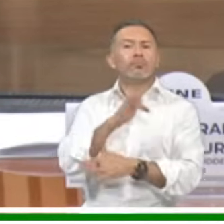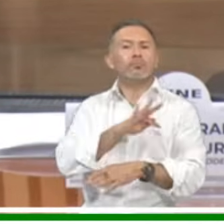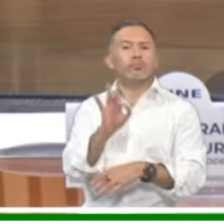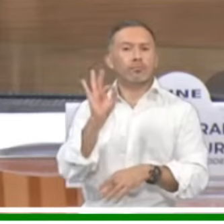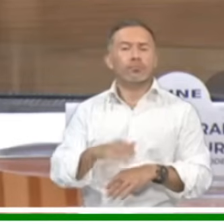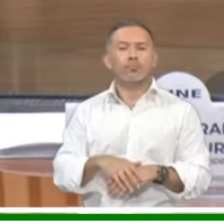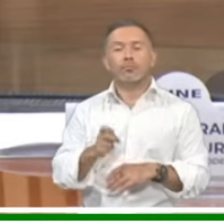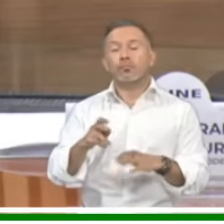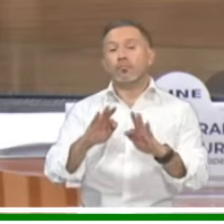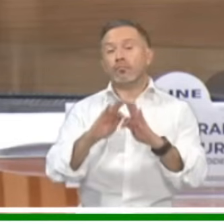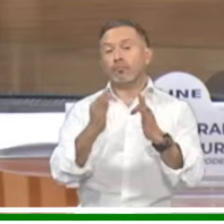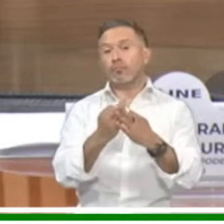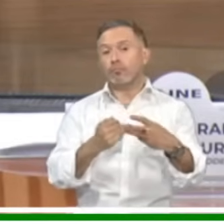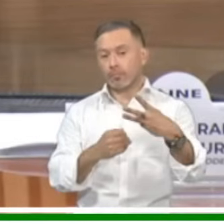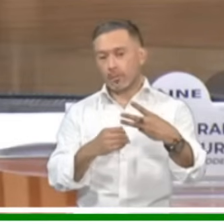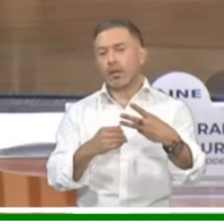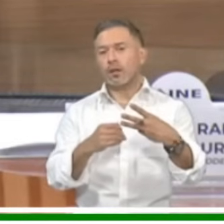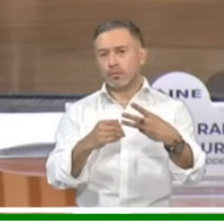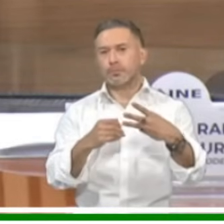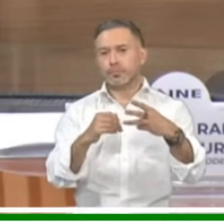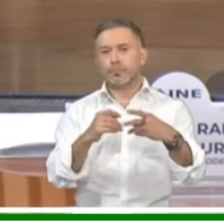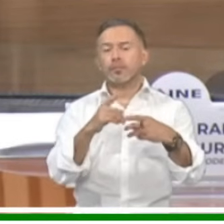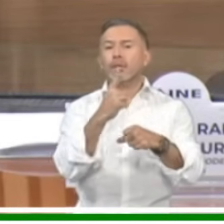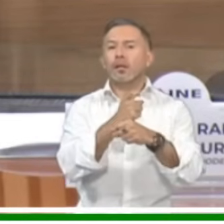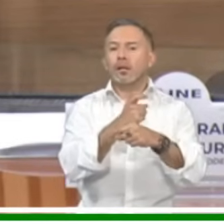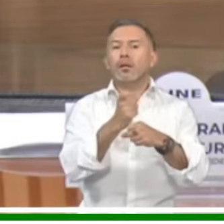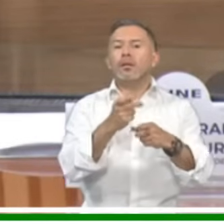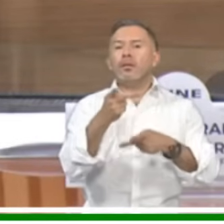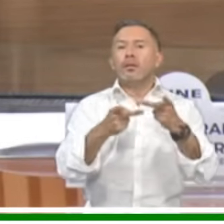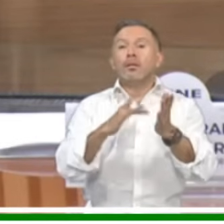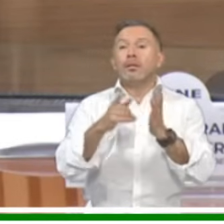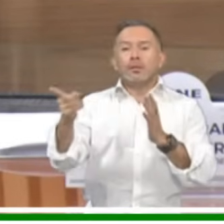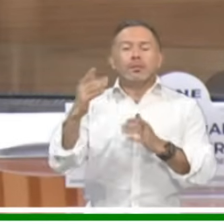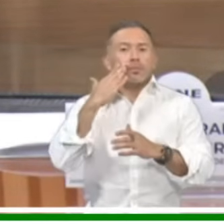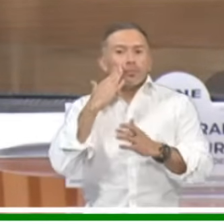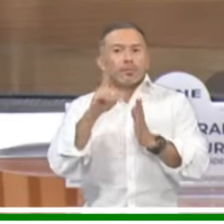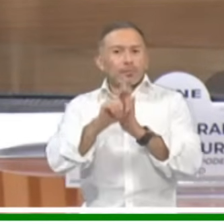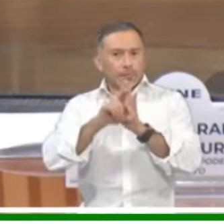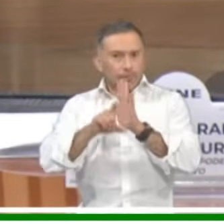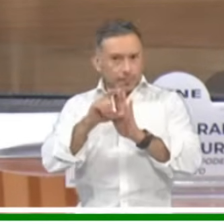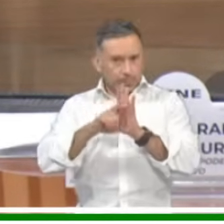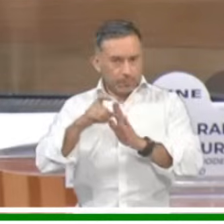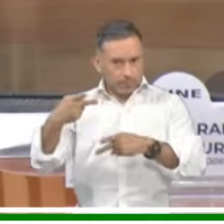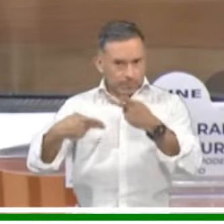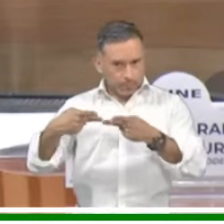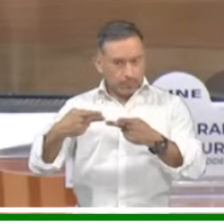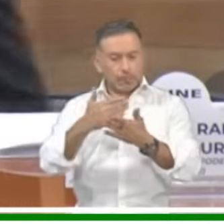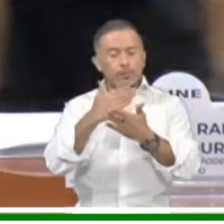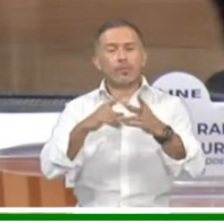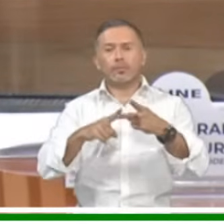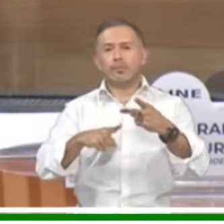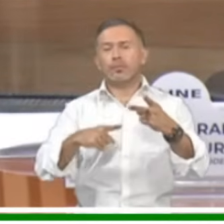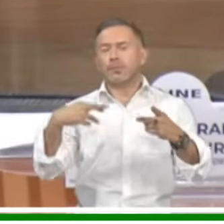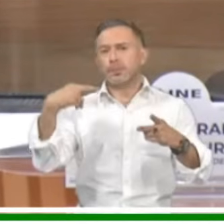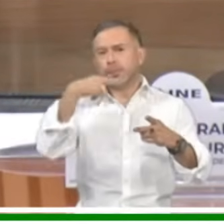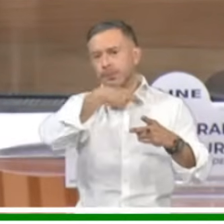que se dividirá en 3 segmentos, comenzando con preguntas obtenidas a través de redes sociales, el segundo, una ráfaga de preguntas,